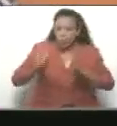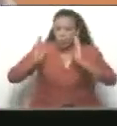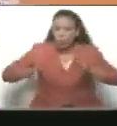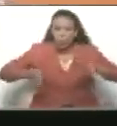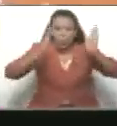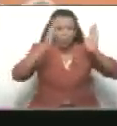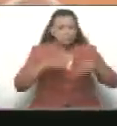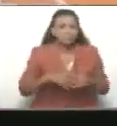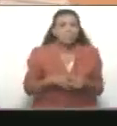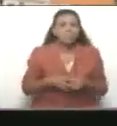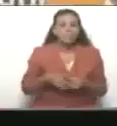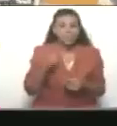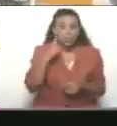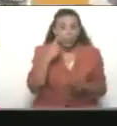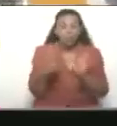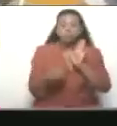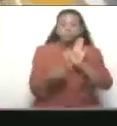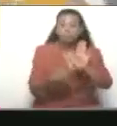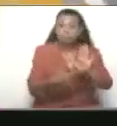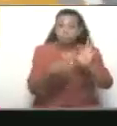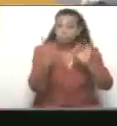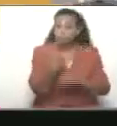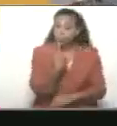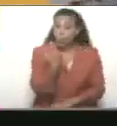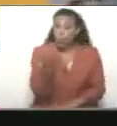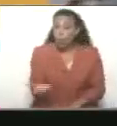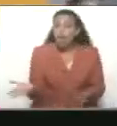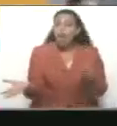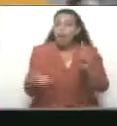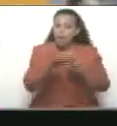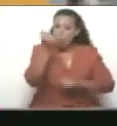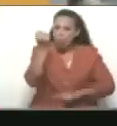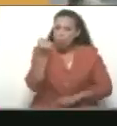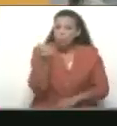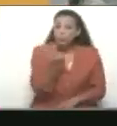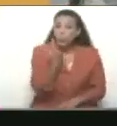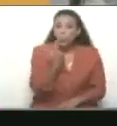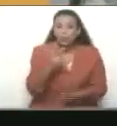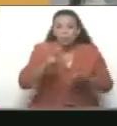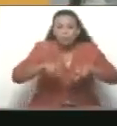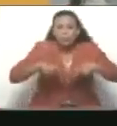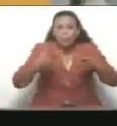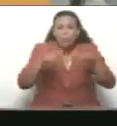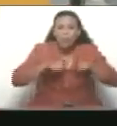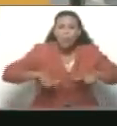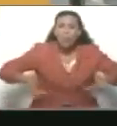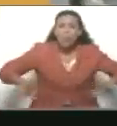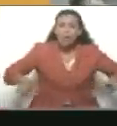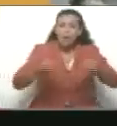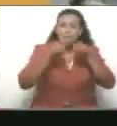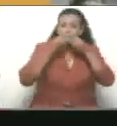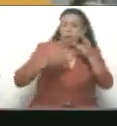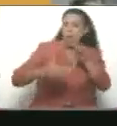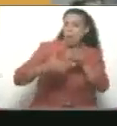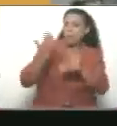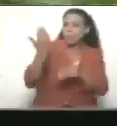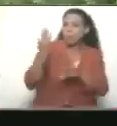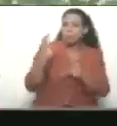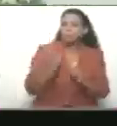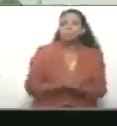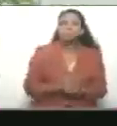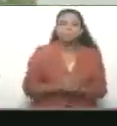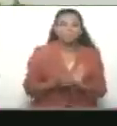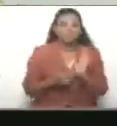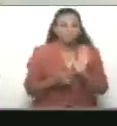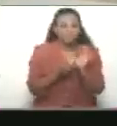entrada de tejerías que muestran no solamente el logro sino una nueva morfología urbana un nuevo icono que